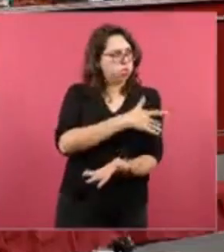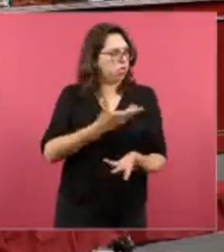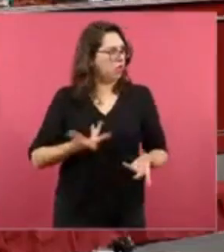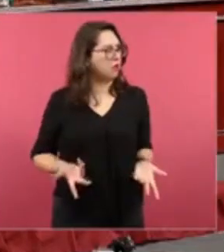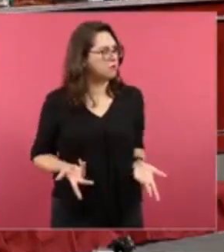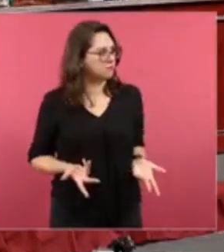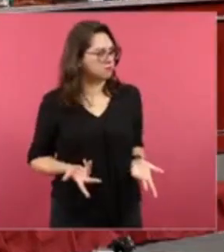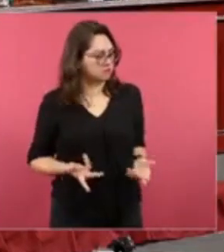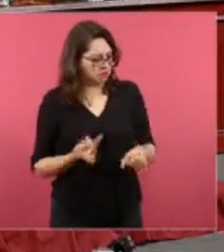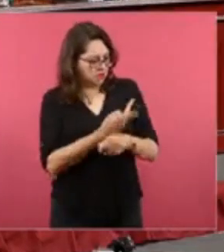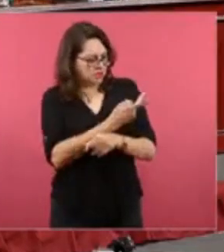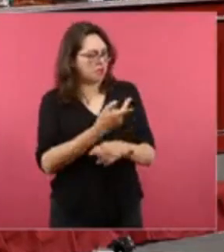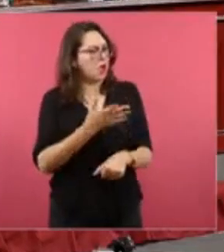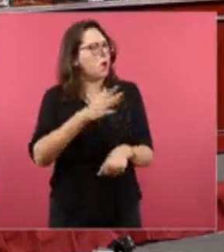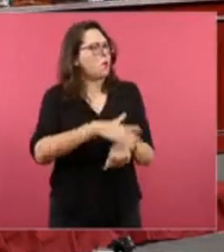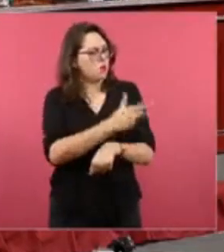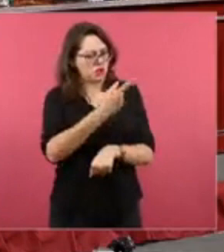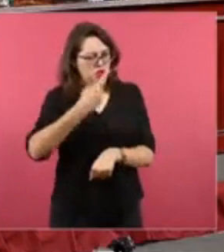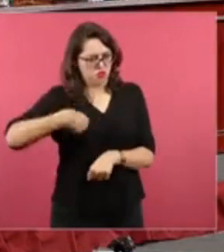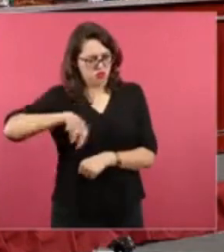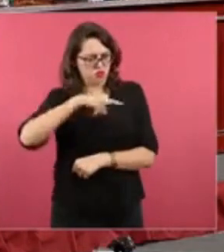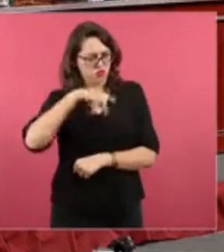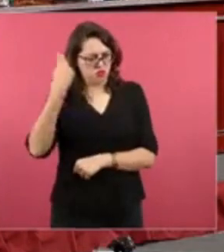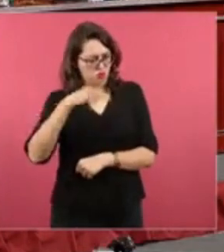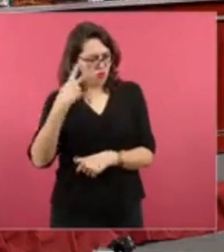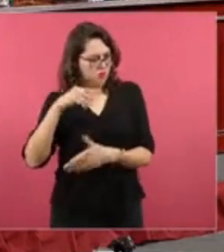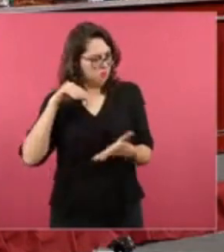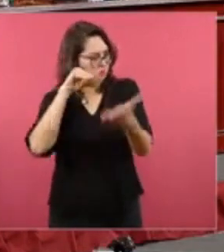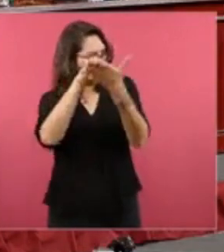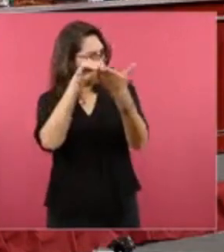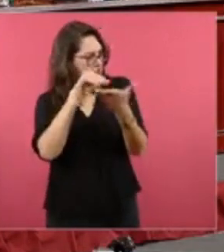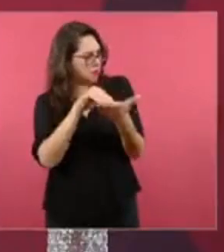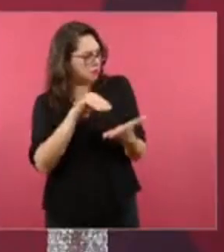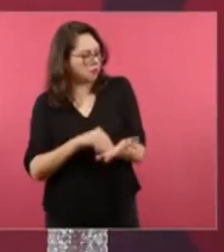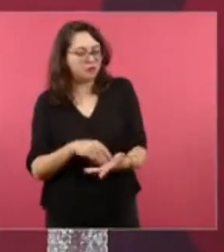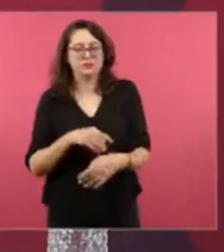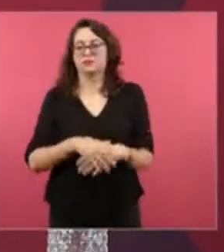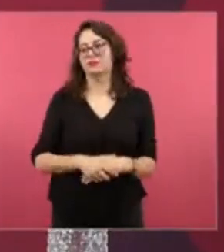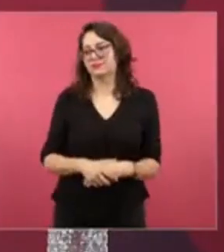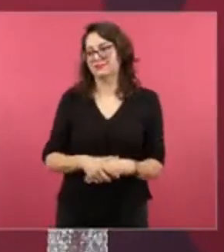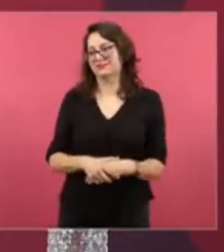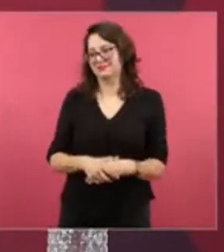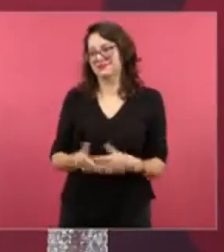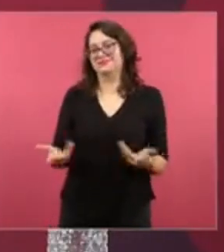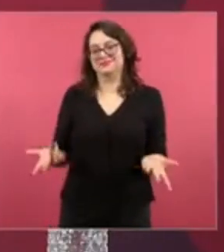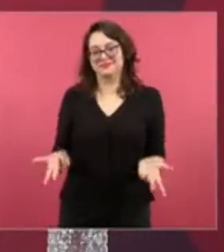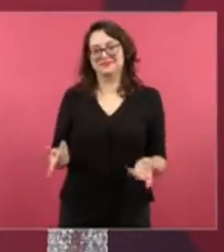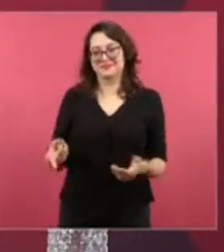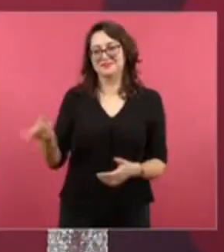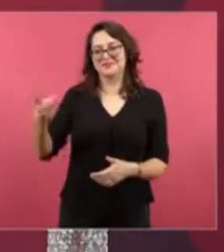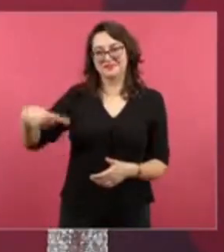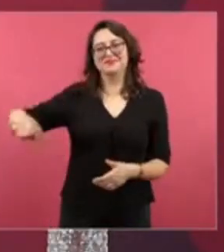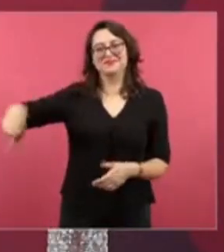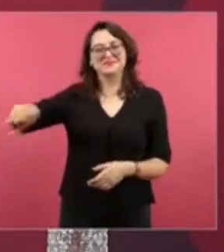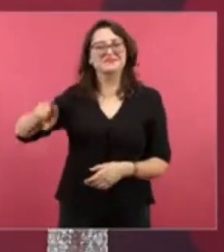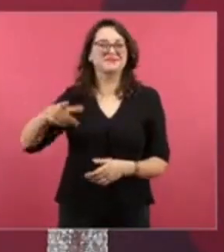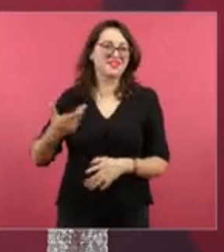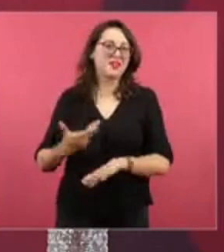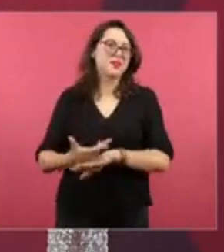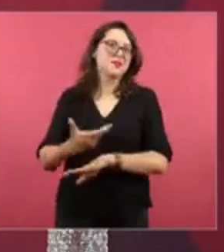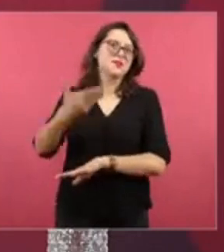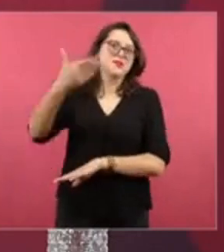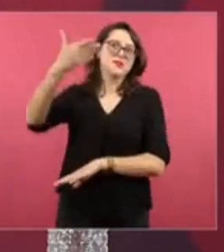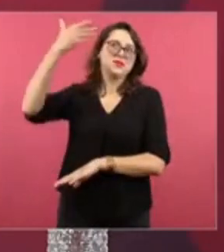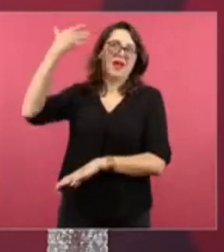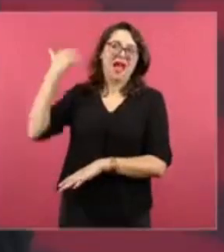impulsaron en Oaxaca hace muchos años. Tienen un proceso pedagógico, un proceso de relación con los padres de